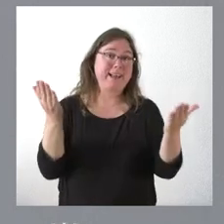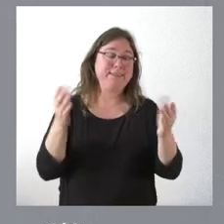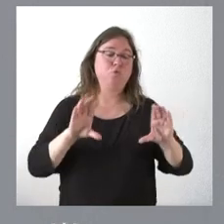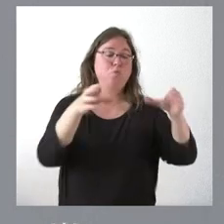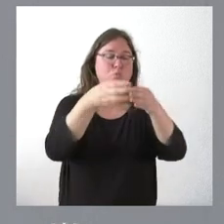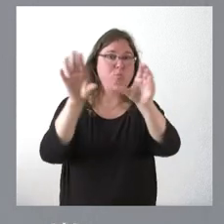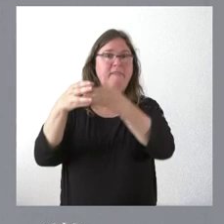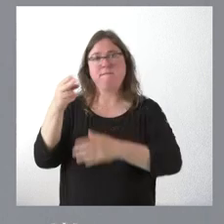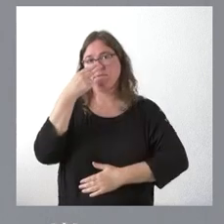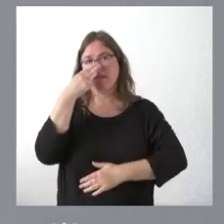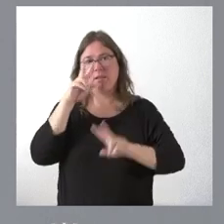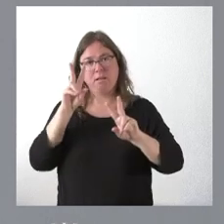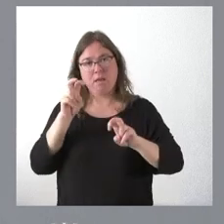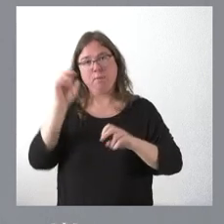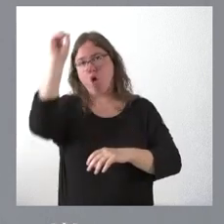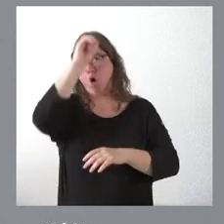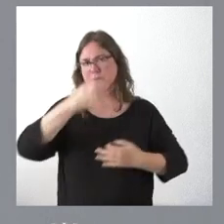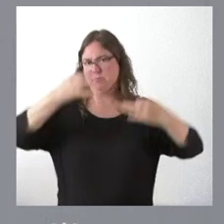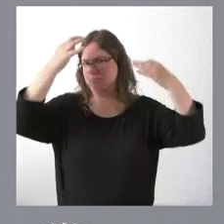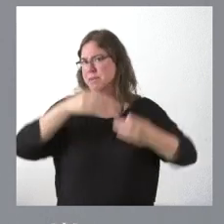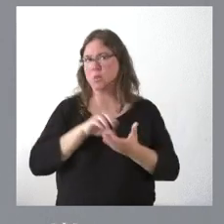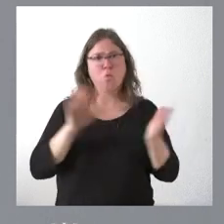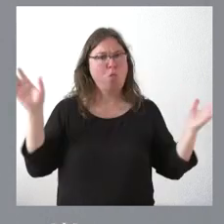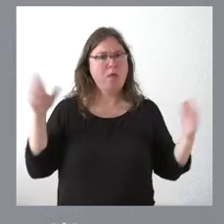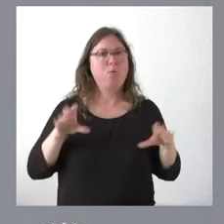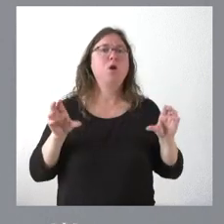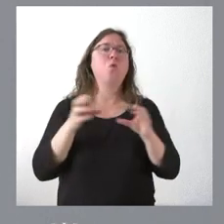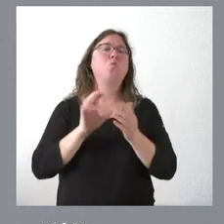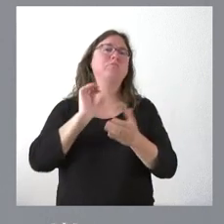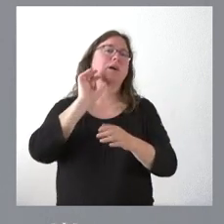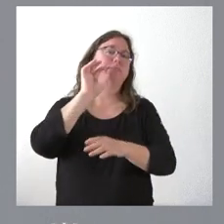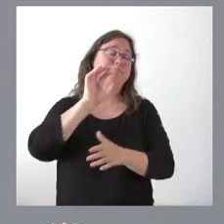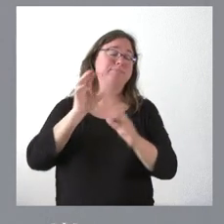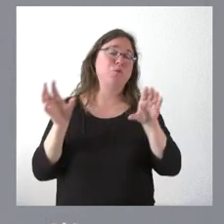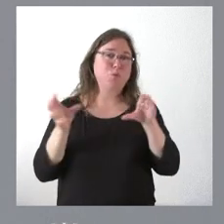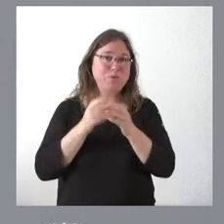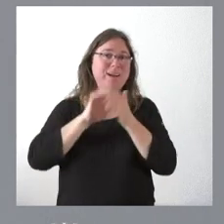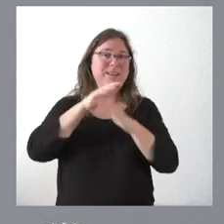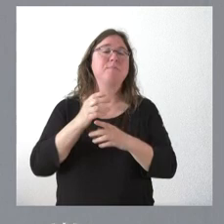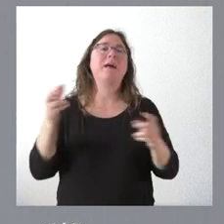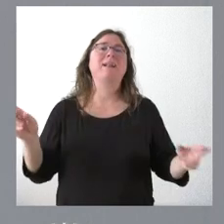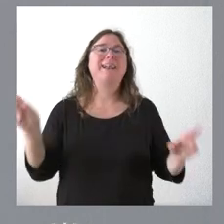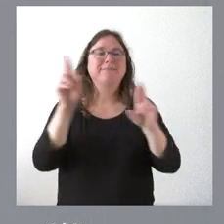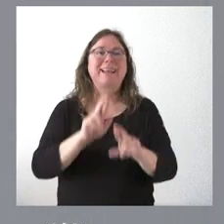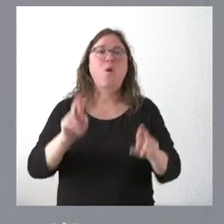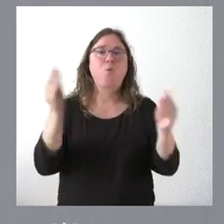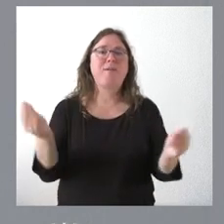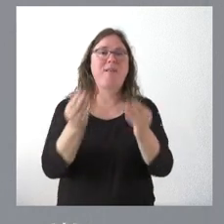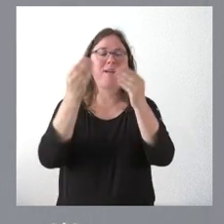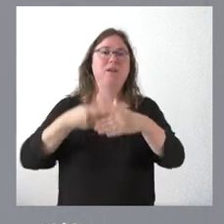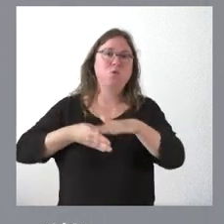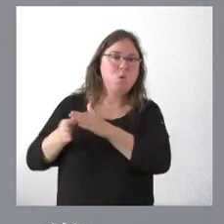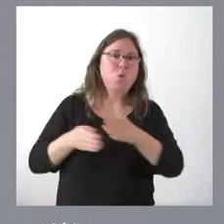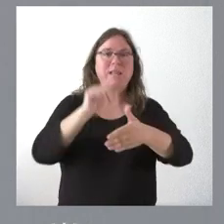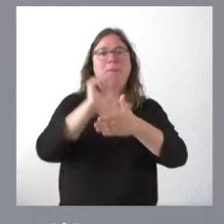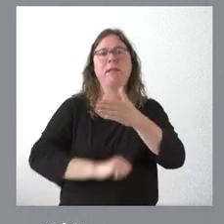que tienen interés en esta materia, la posición inequívoca de la Junta de Castilla y León en favor de la recuperación de la Ruta de la Plata como ruta estratégica, porque